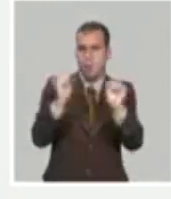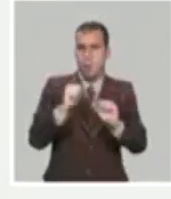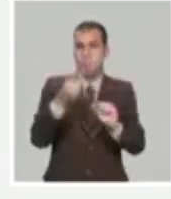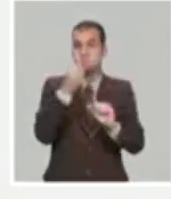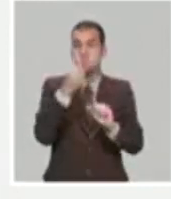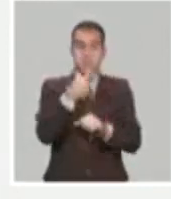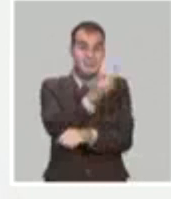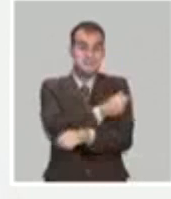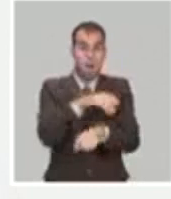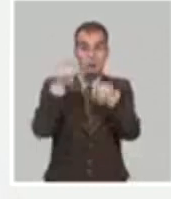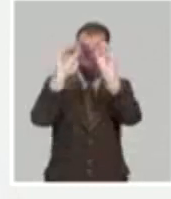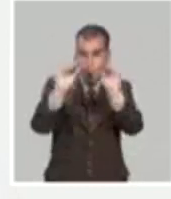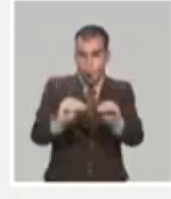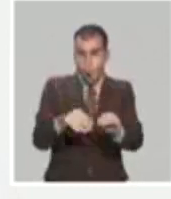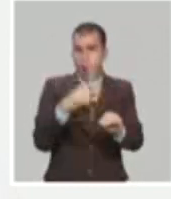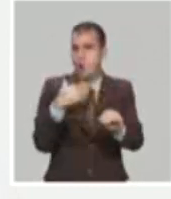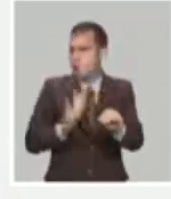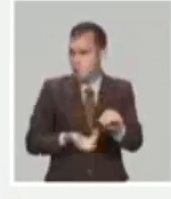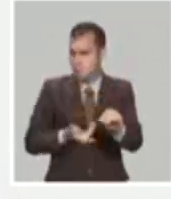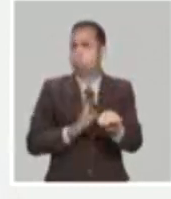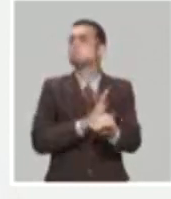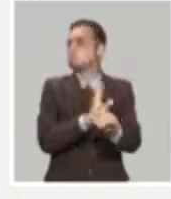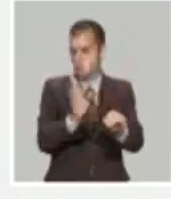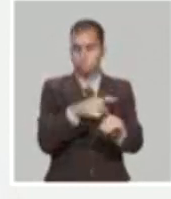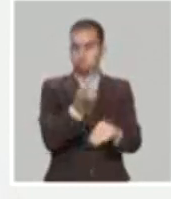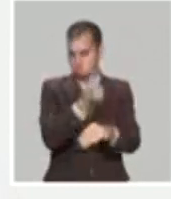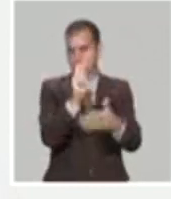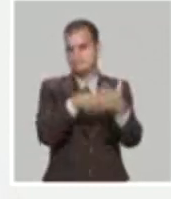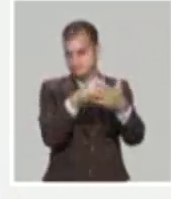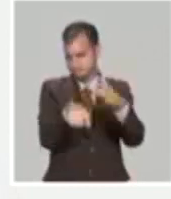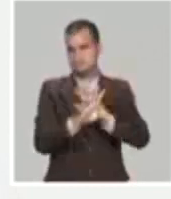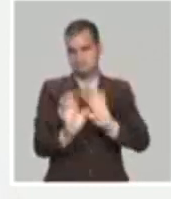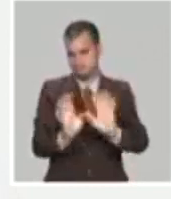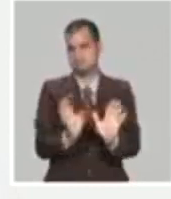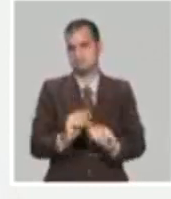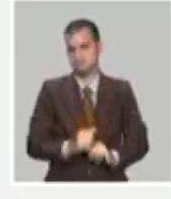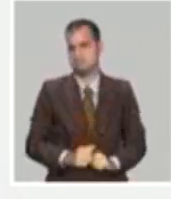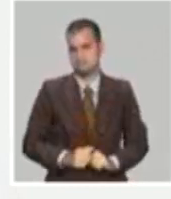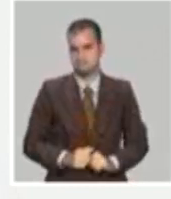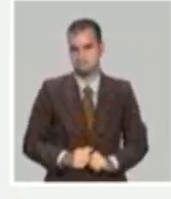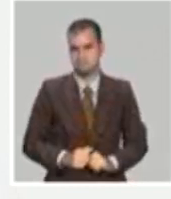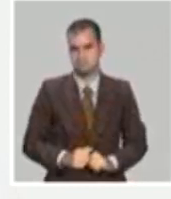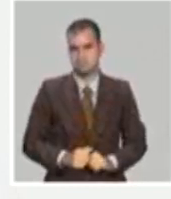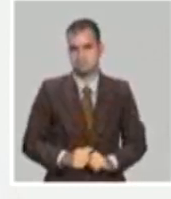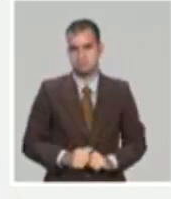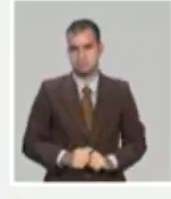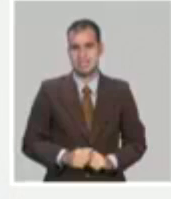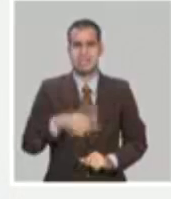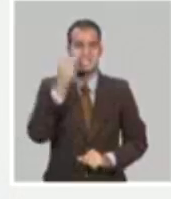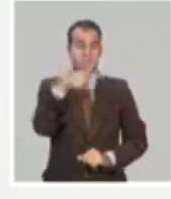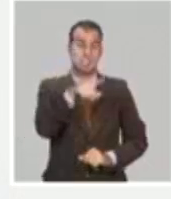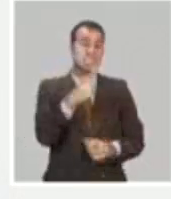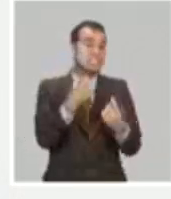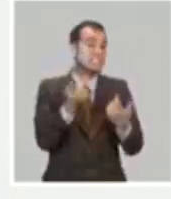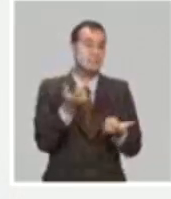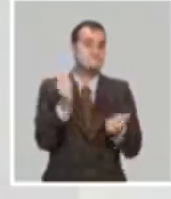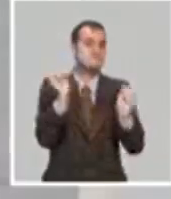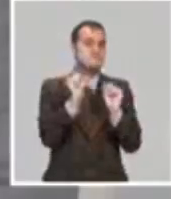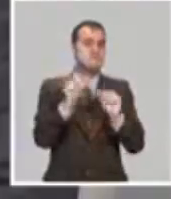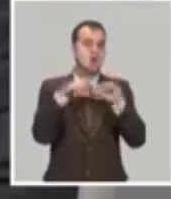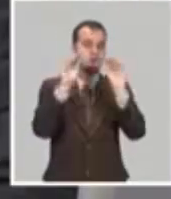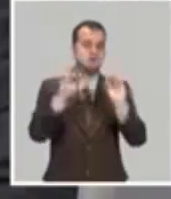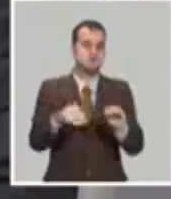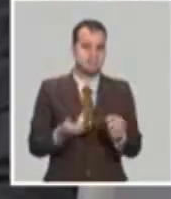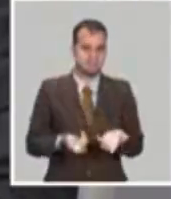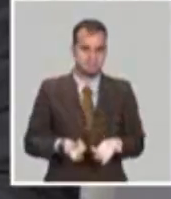este candidato vacunal, y ya cuando se convierte en vacuna, necesita frío, no como otras vacunas, se mantiene